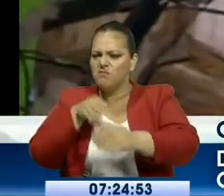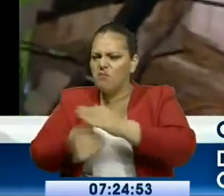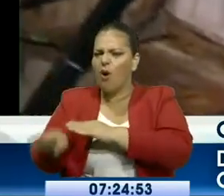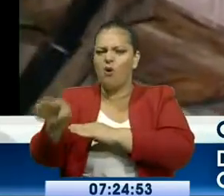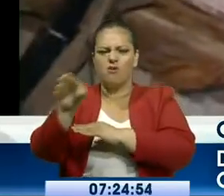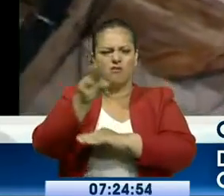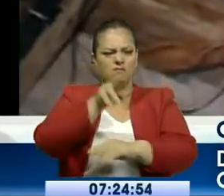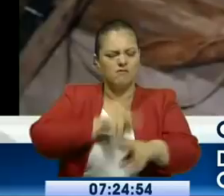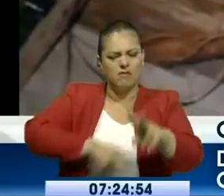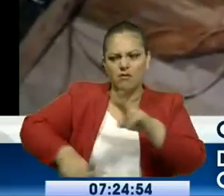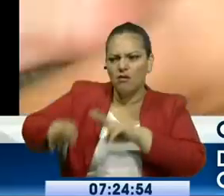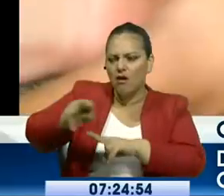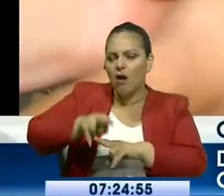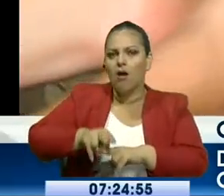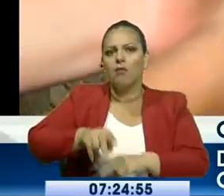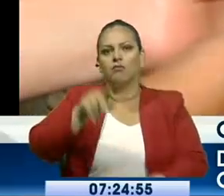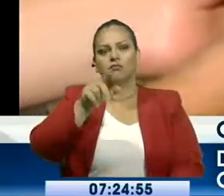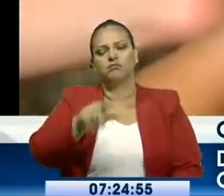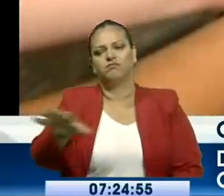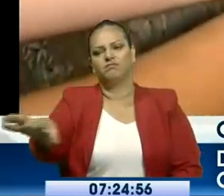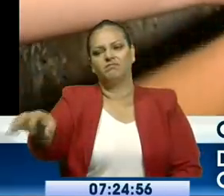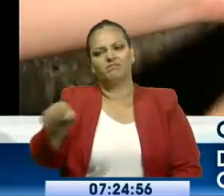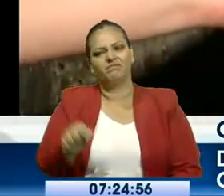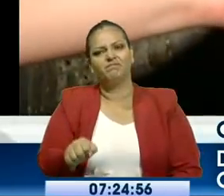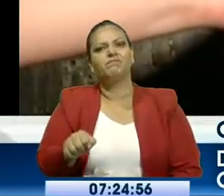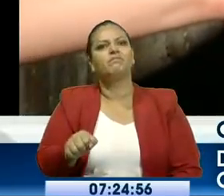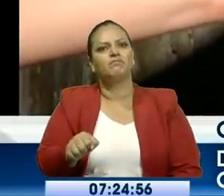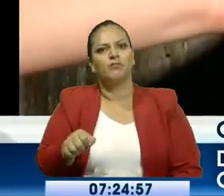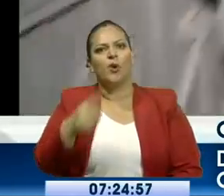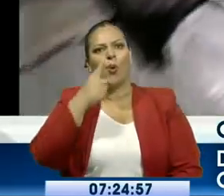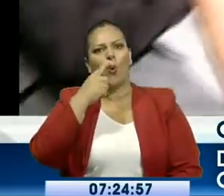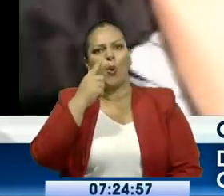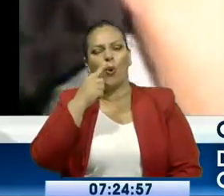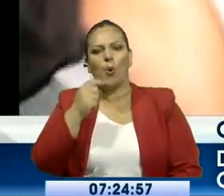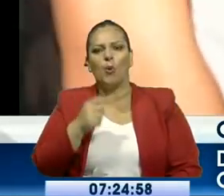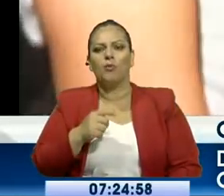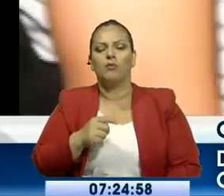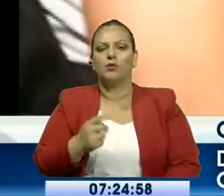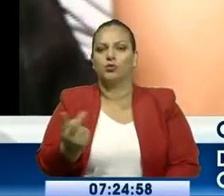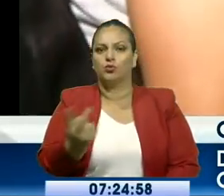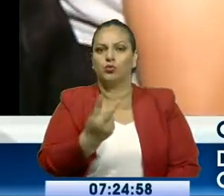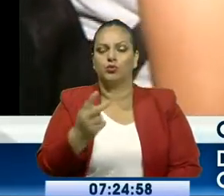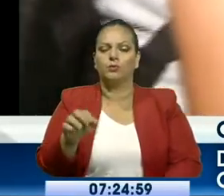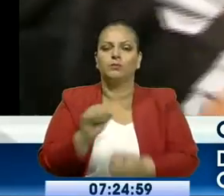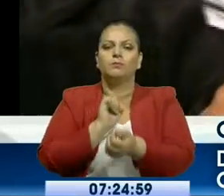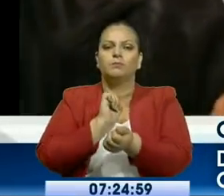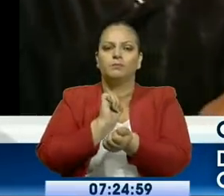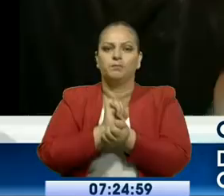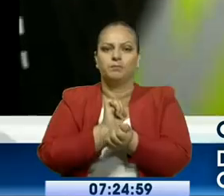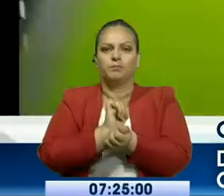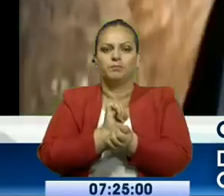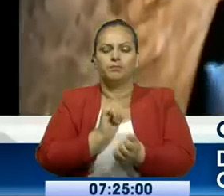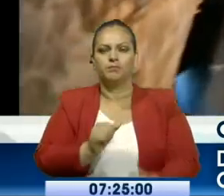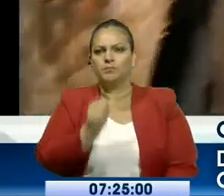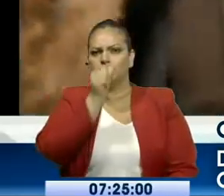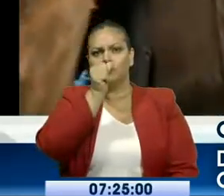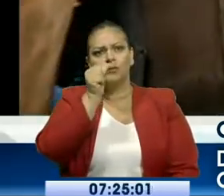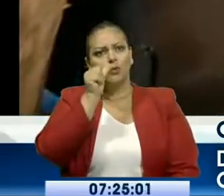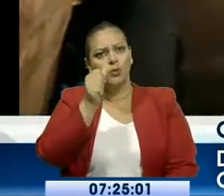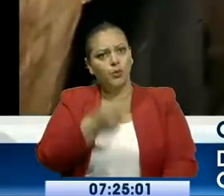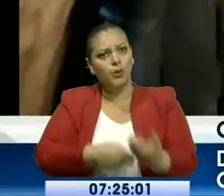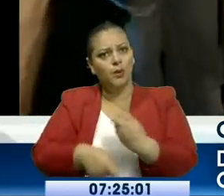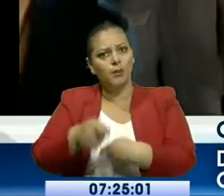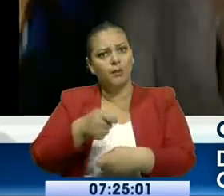de alcaloides. De ahí que continúan los operativos no solamente en esta zona. Hicieron de dar cumplimiento a una orden de